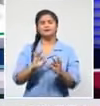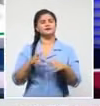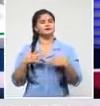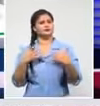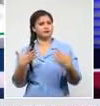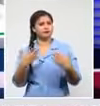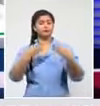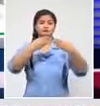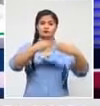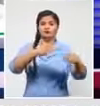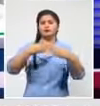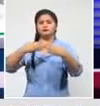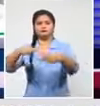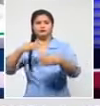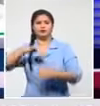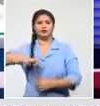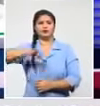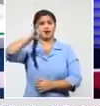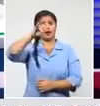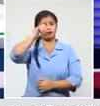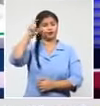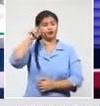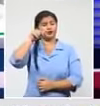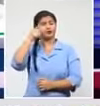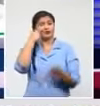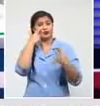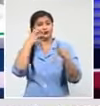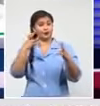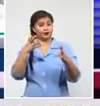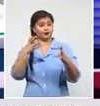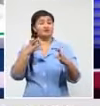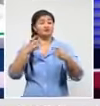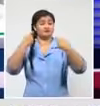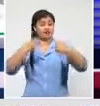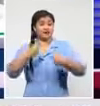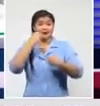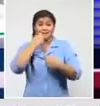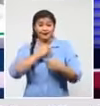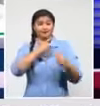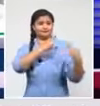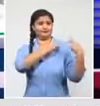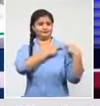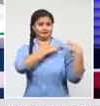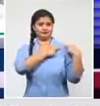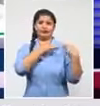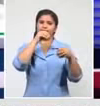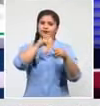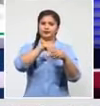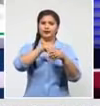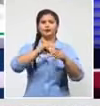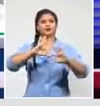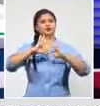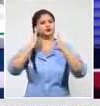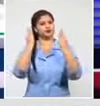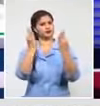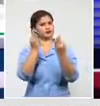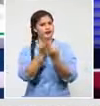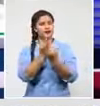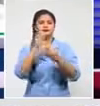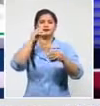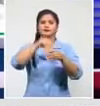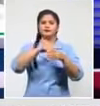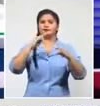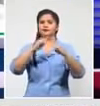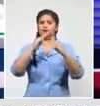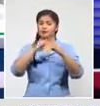los aeropuertos, lo que implica, por supuesto, una mayor responsabilidad en la familia, en cada comunidad del país. Esta